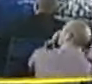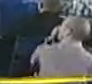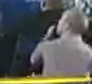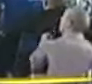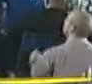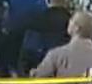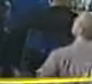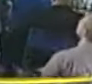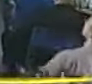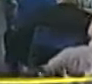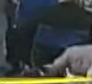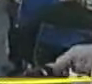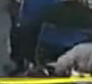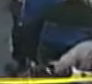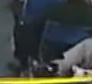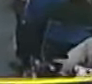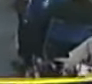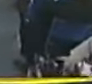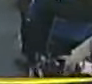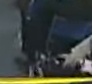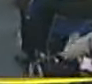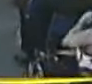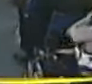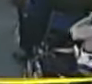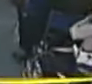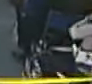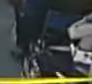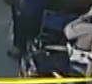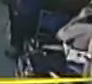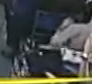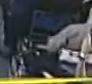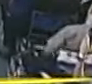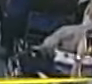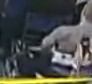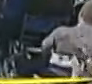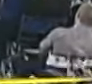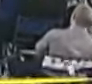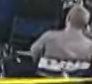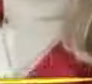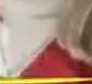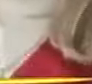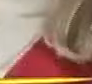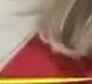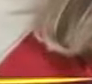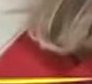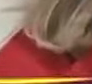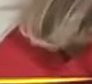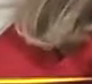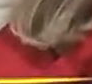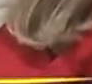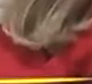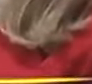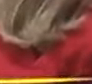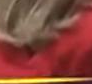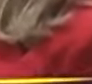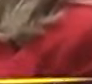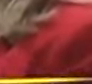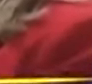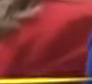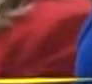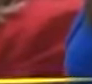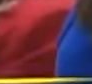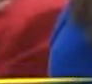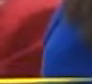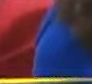del pueblo en el referéndum consultivo en defensa del Esequibo. Daremos inicio con las palabras del ciudadano